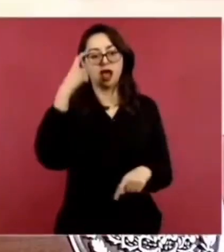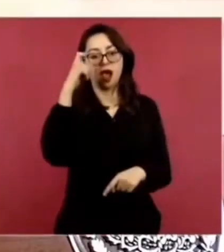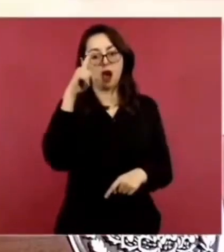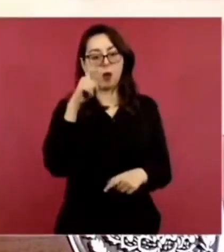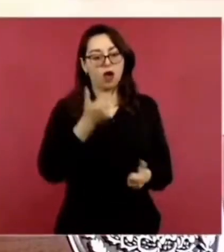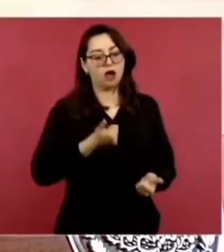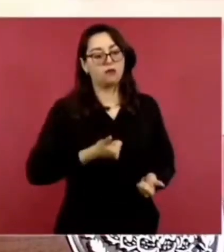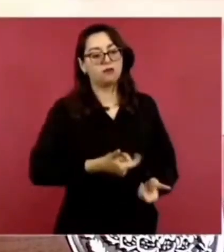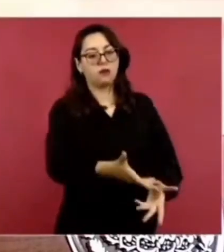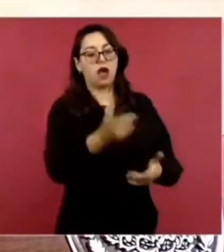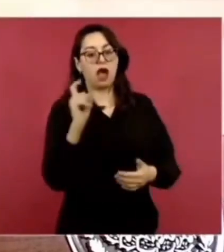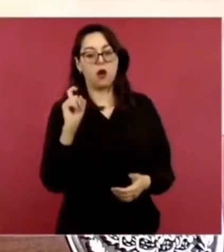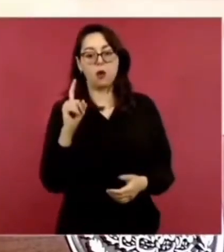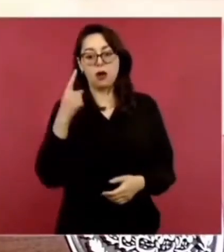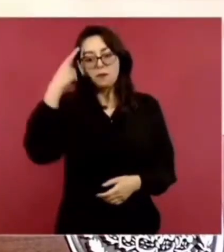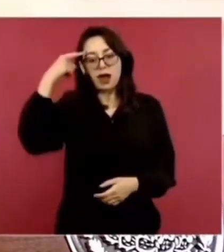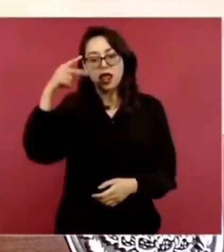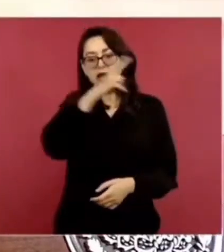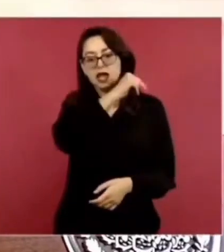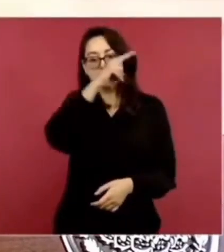Han construido ya